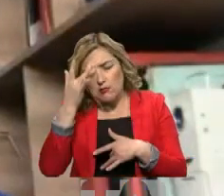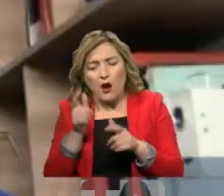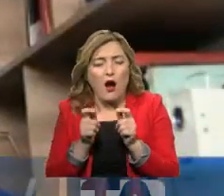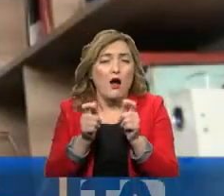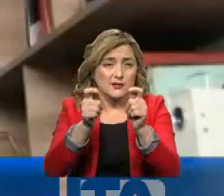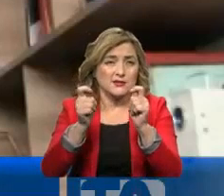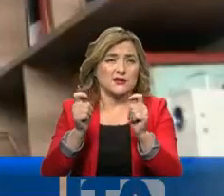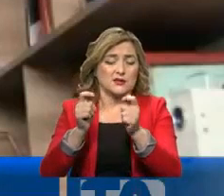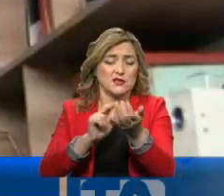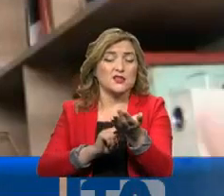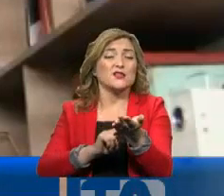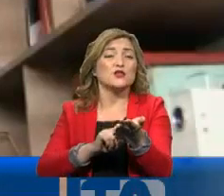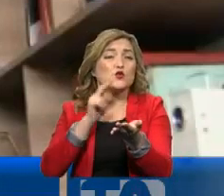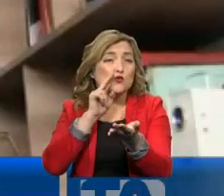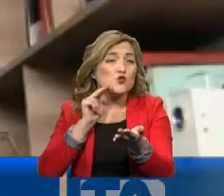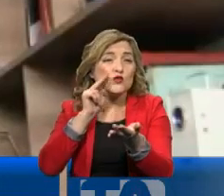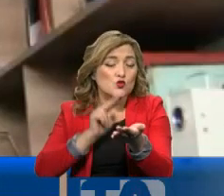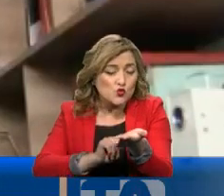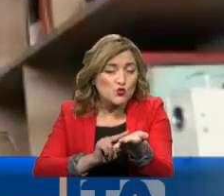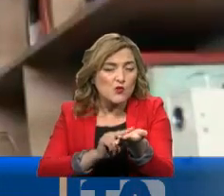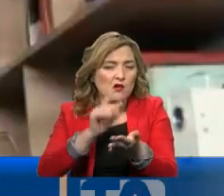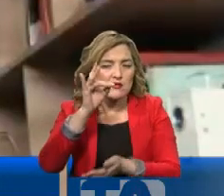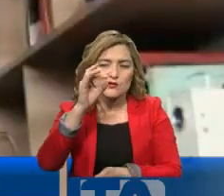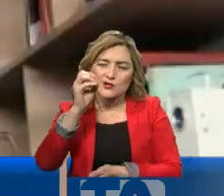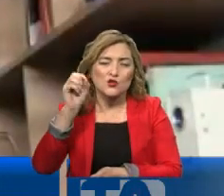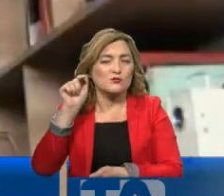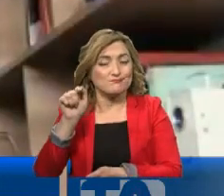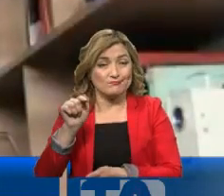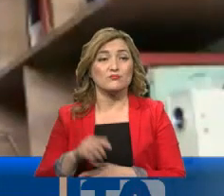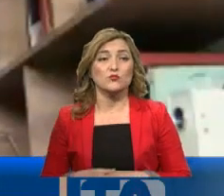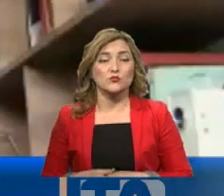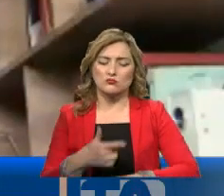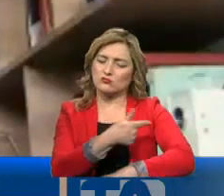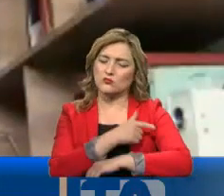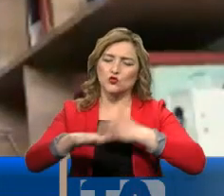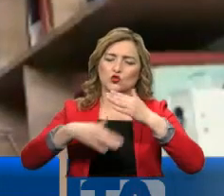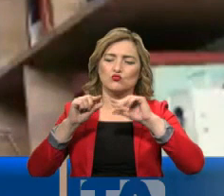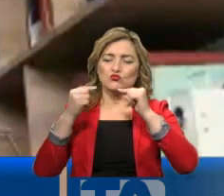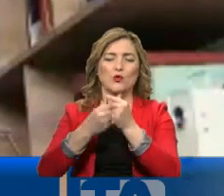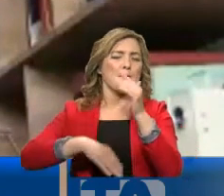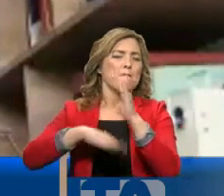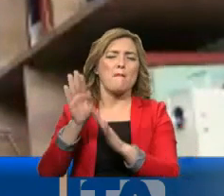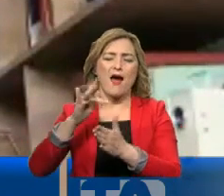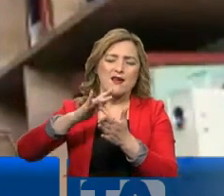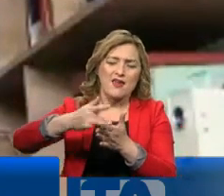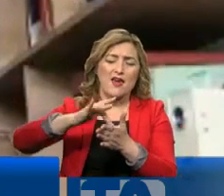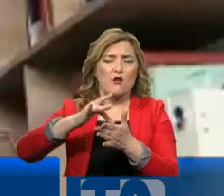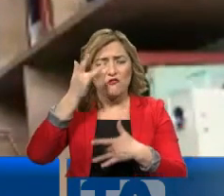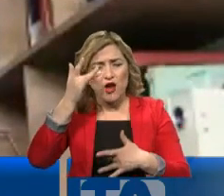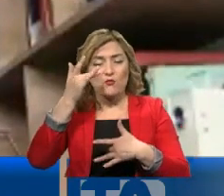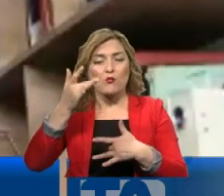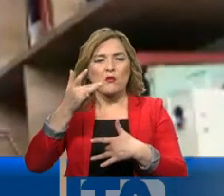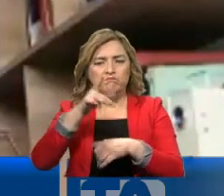pacientes con diabetes mellitus, que son aproximadamente 800 mil. Si nosotros incluimos todos esos grupos vulnerables, más el